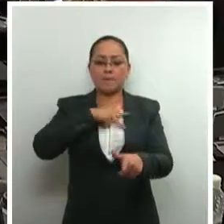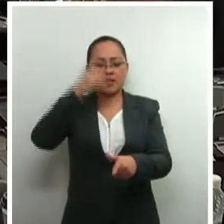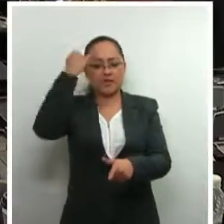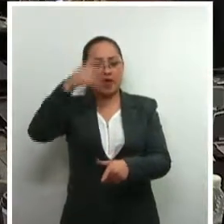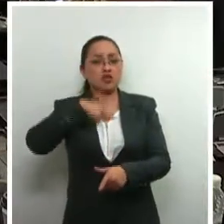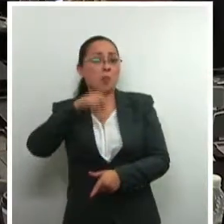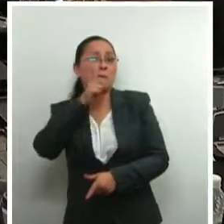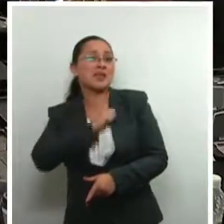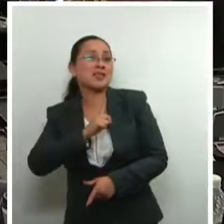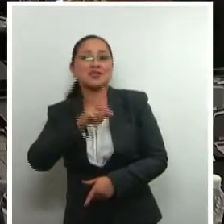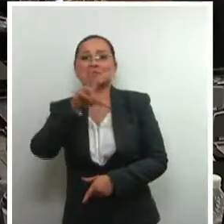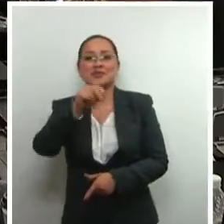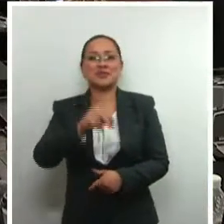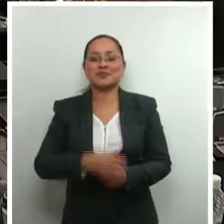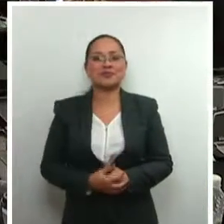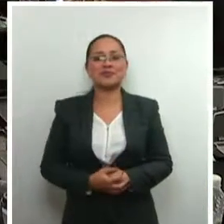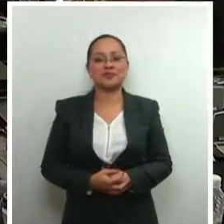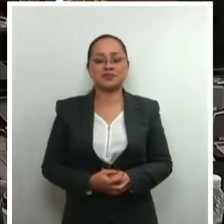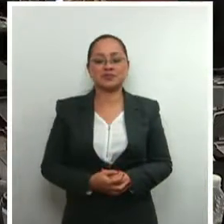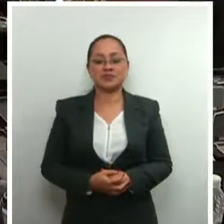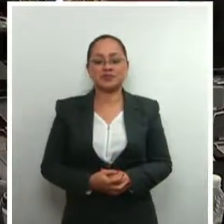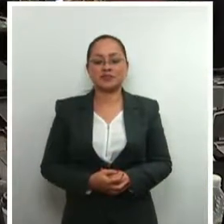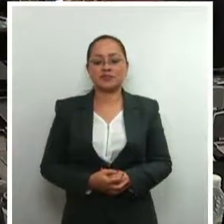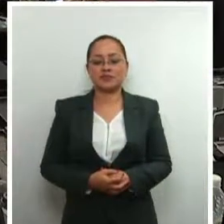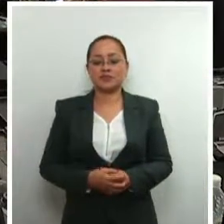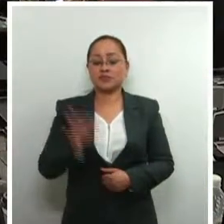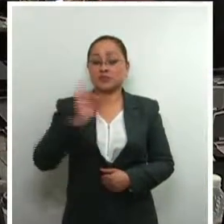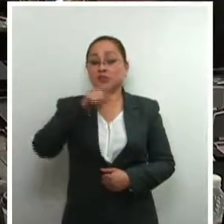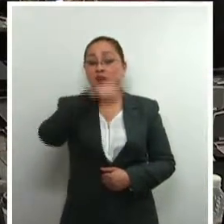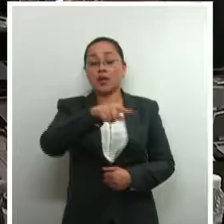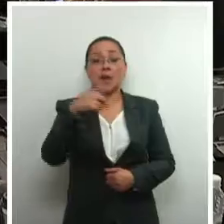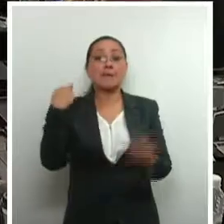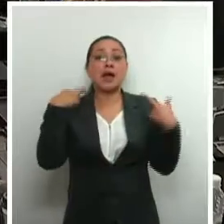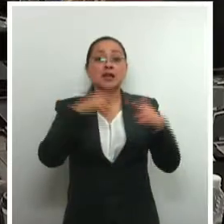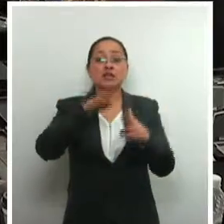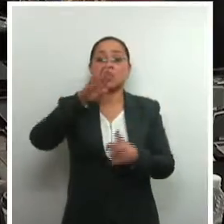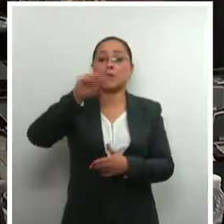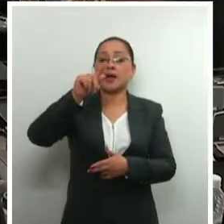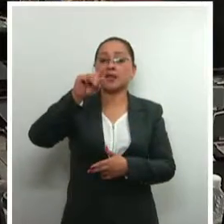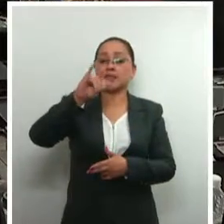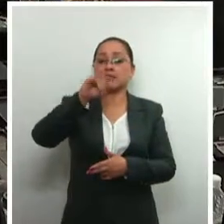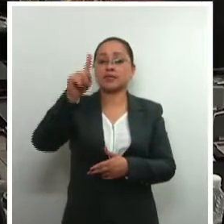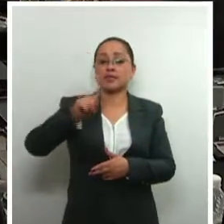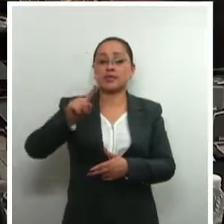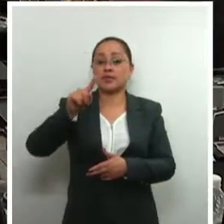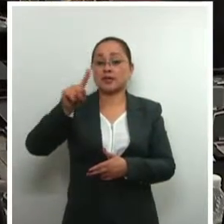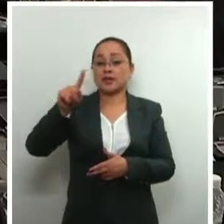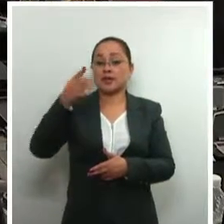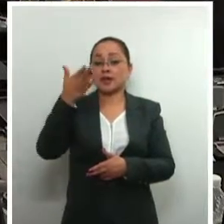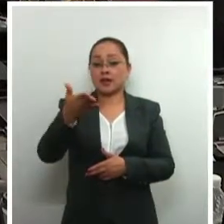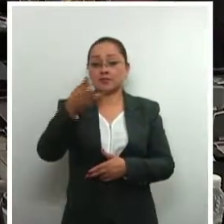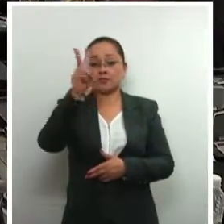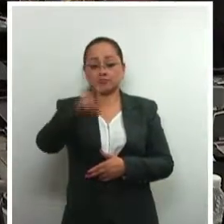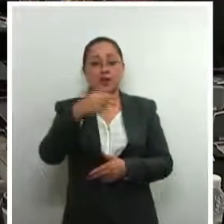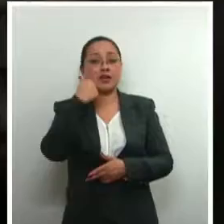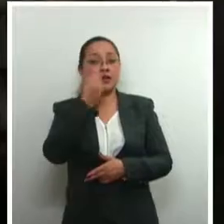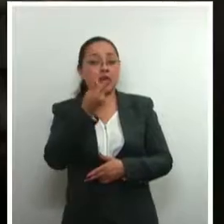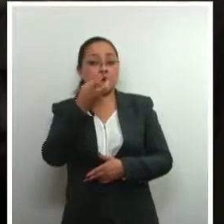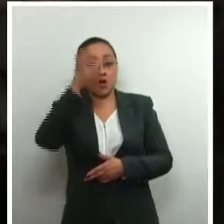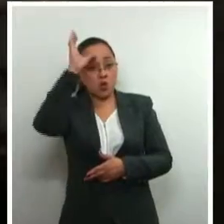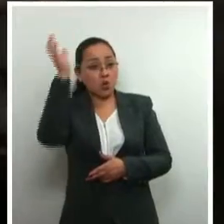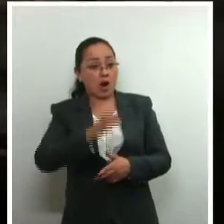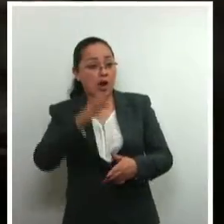miento. Y si el maestro Batis de verdad está en contra de la